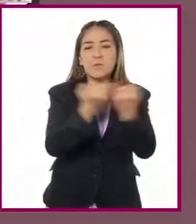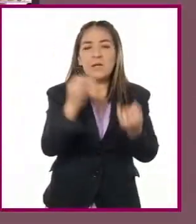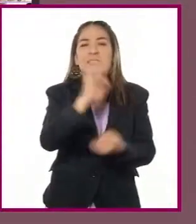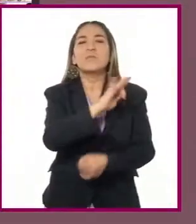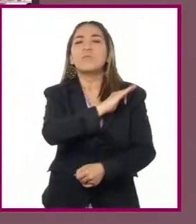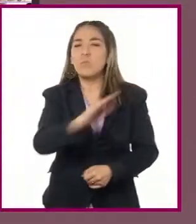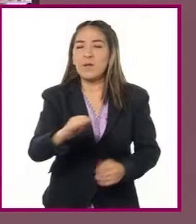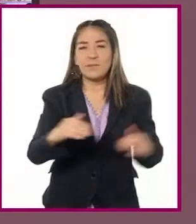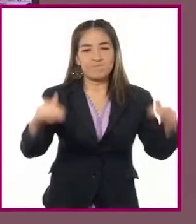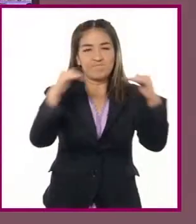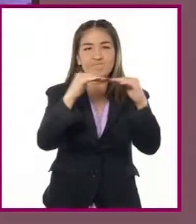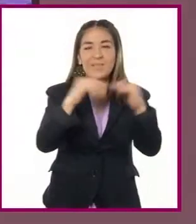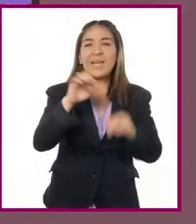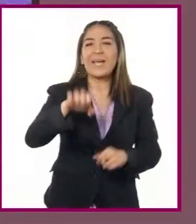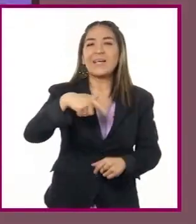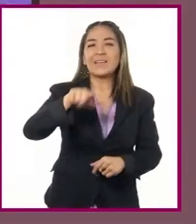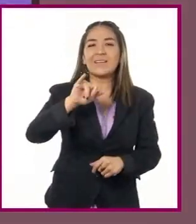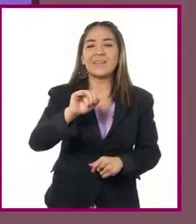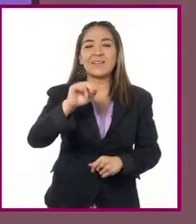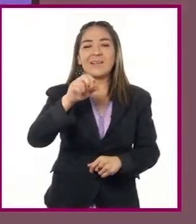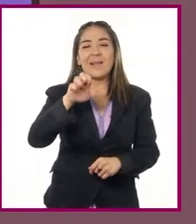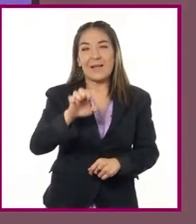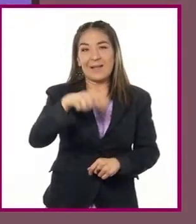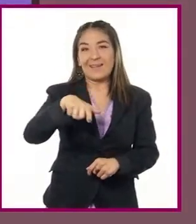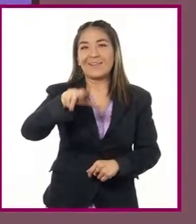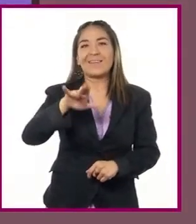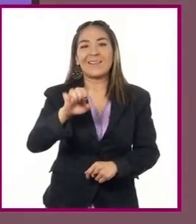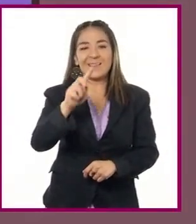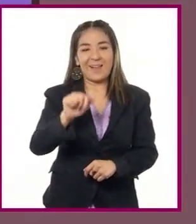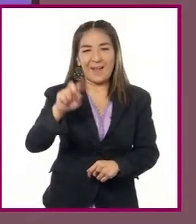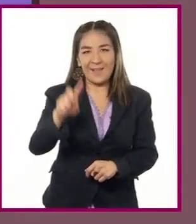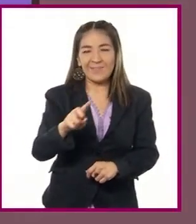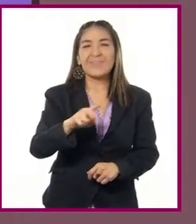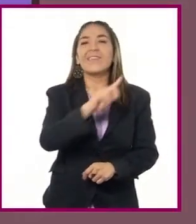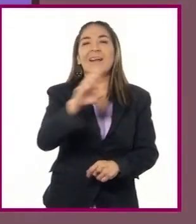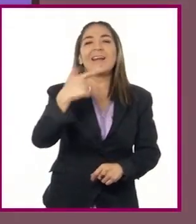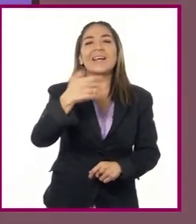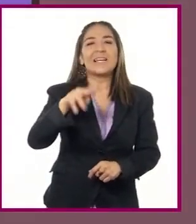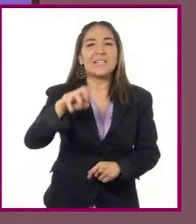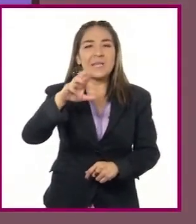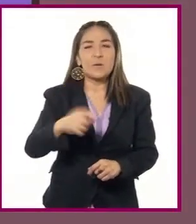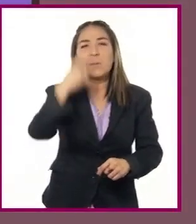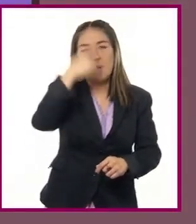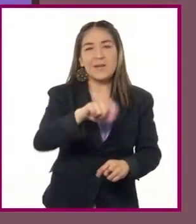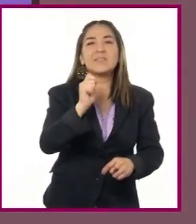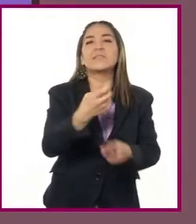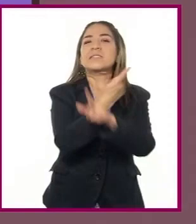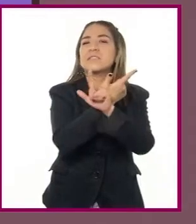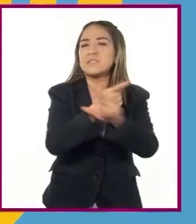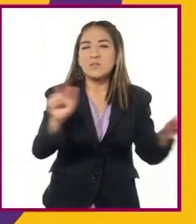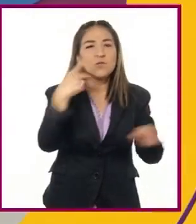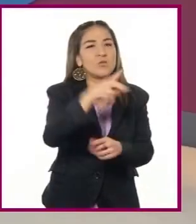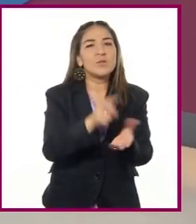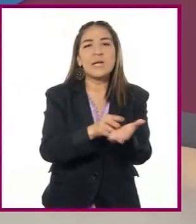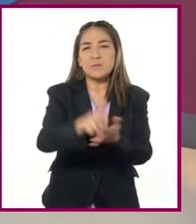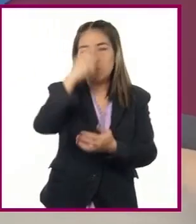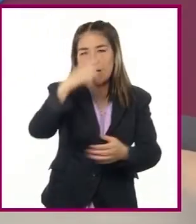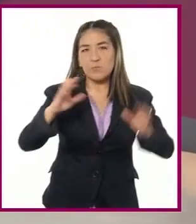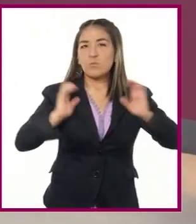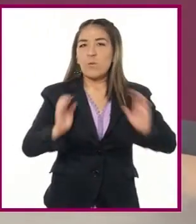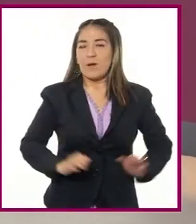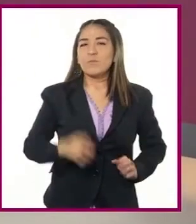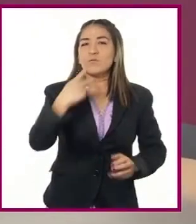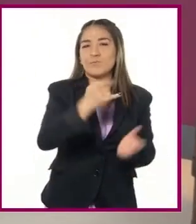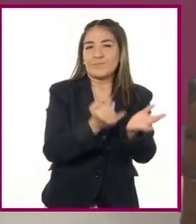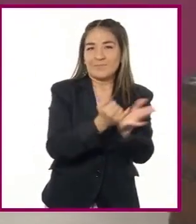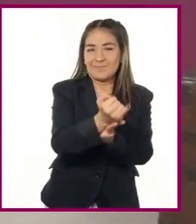la equidad de género, como los derechos sexuales, que le dan libertad para decidir sobre su cuerpo. Sin